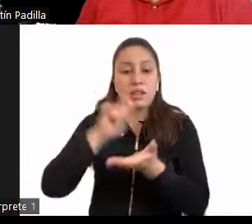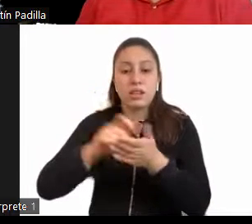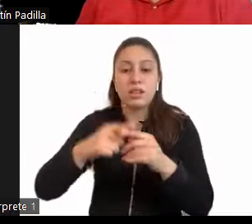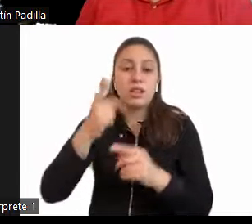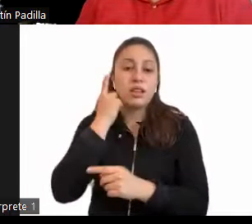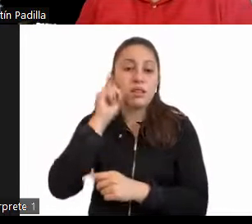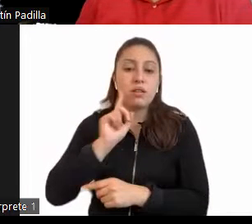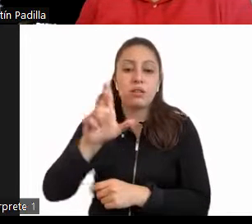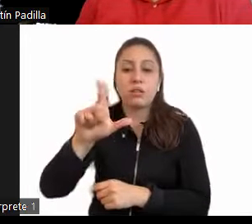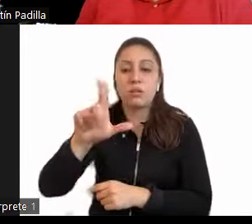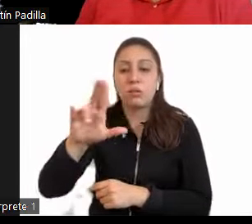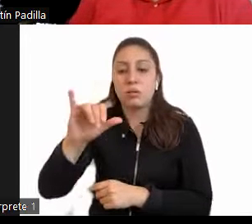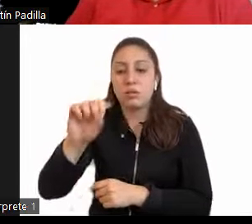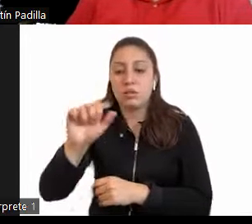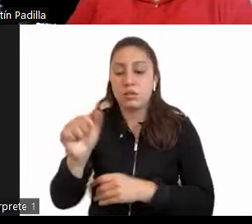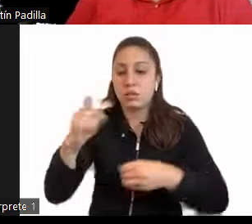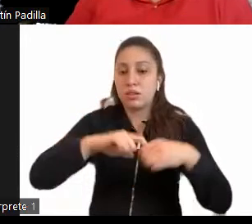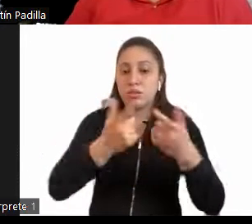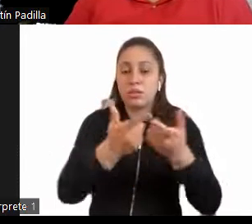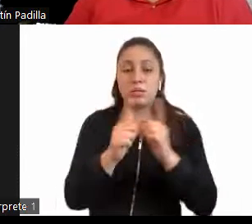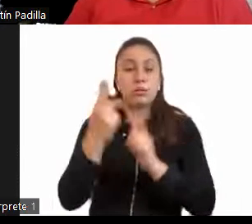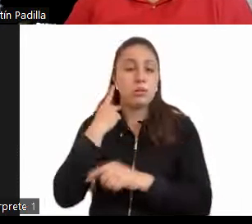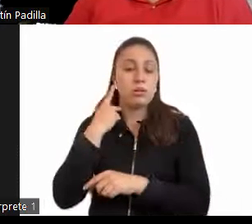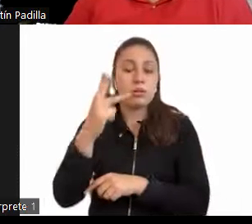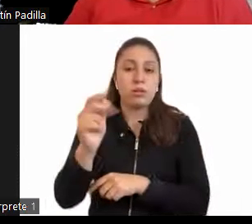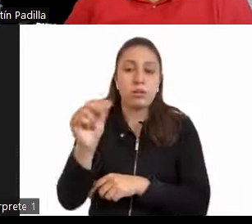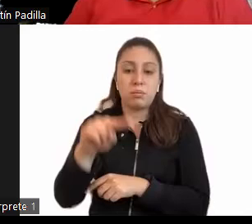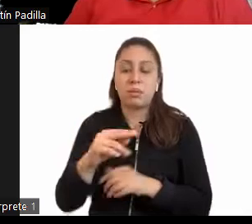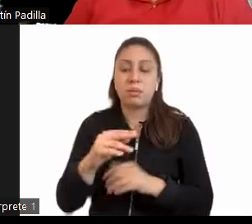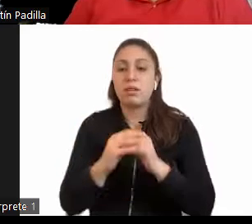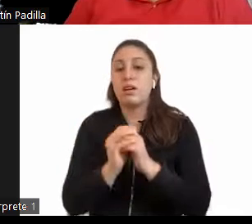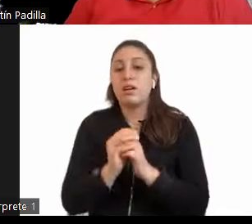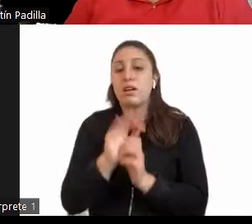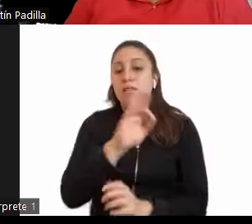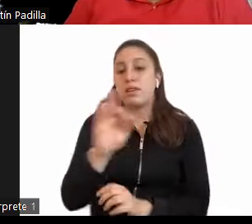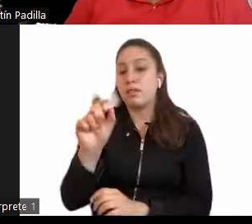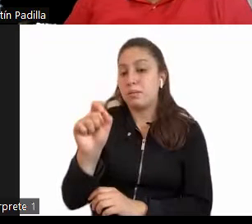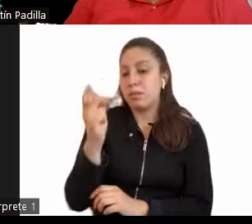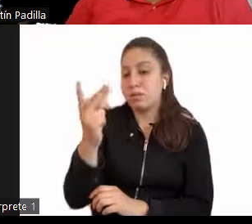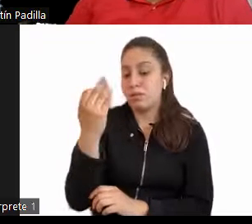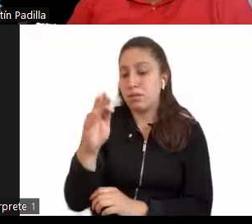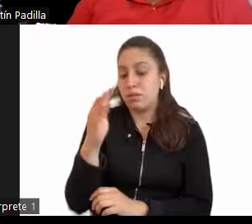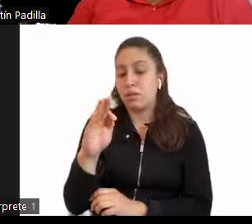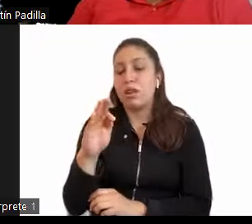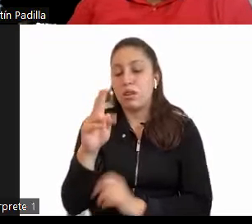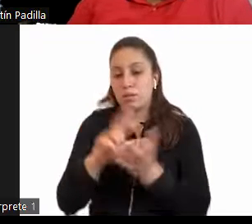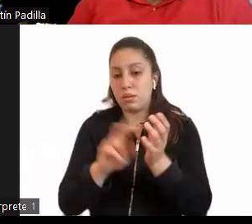Cureña, del Grupo Parlamentario de Acción Nacional. Con fecha 22 de febrero del año en curso y mediante el